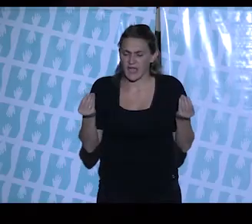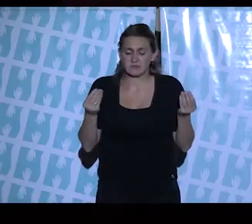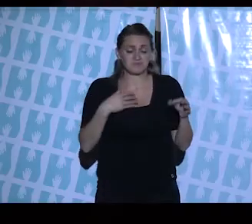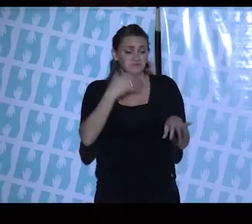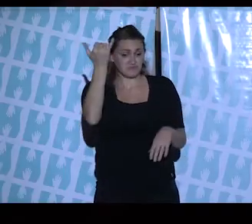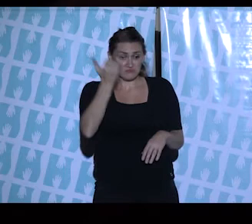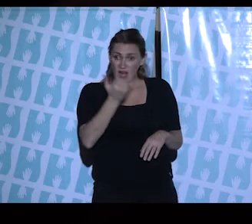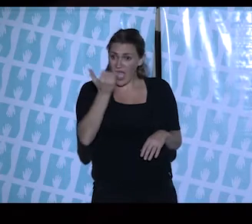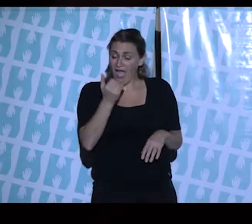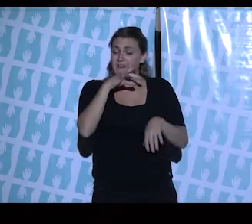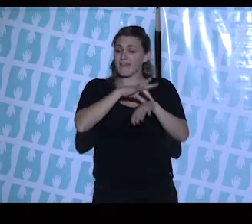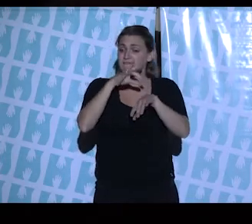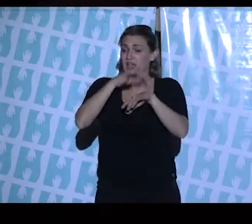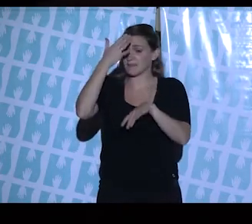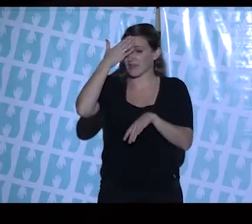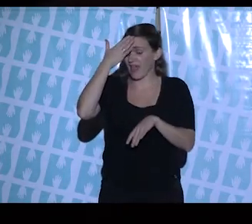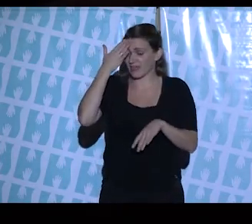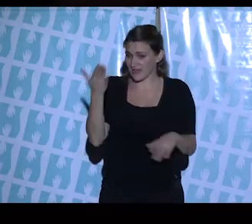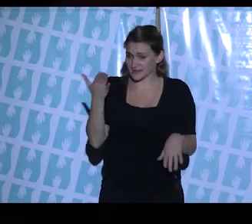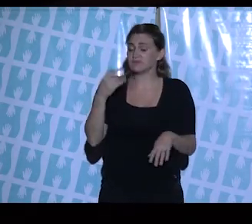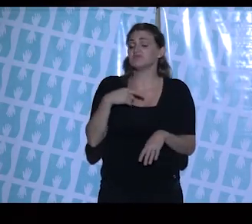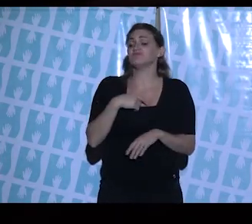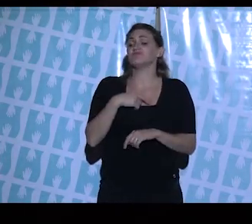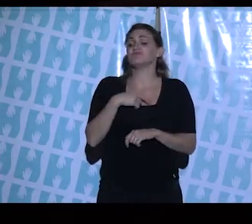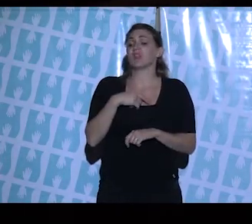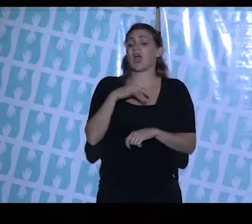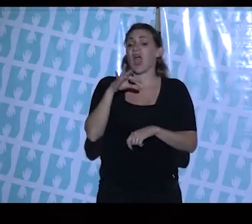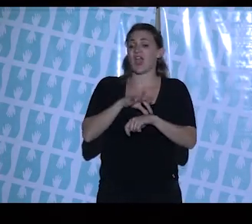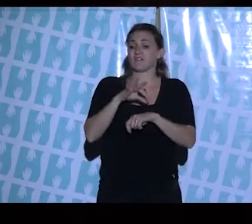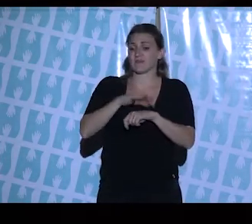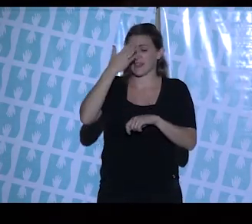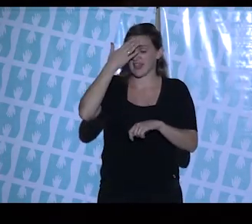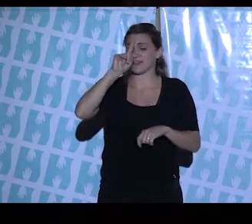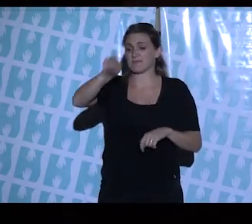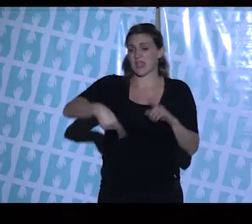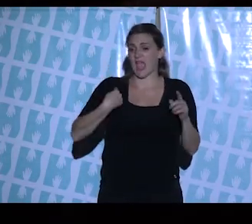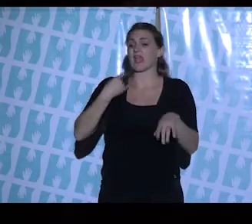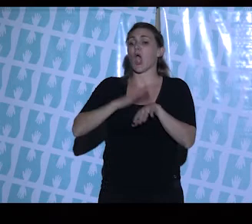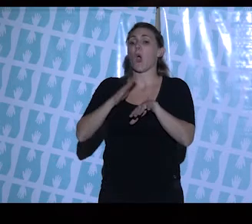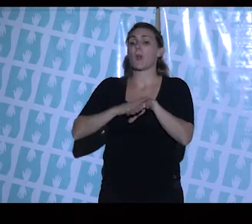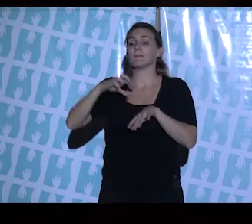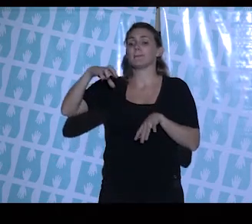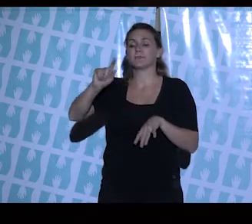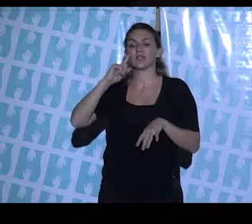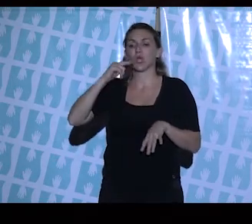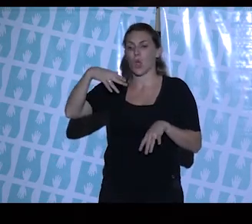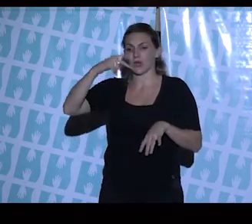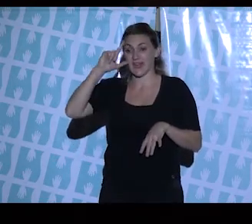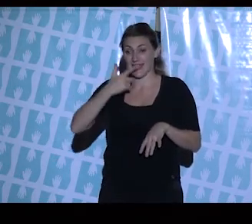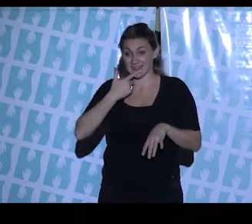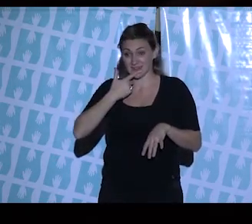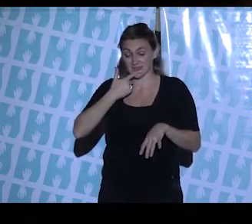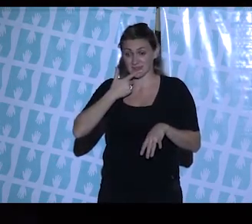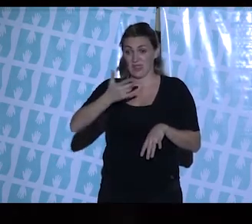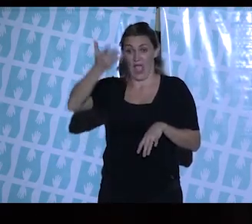Existe una serie de enfermedades que se llaman enfermedades por priones, que es un descubrimiento que mereció el